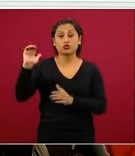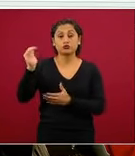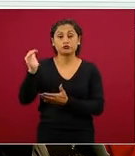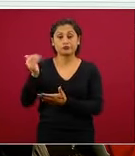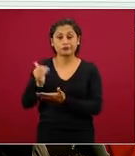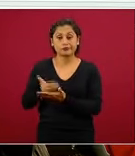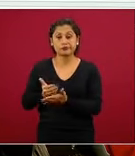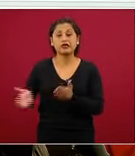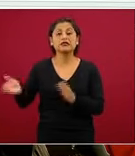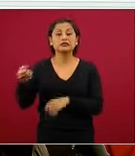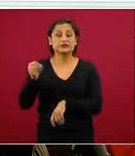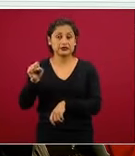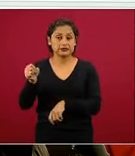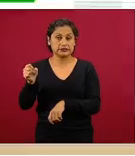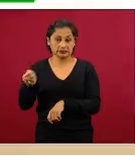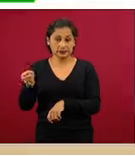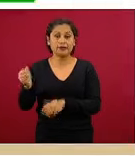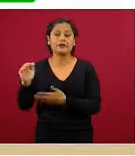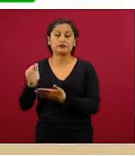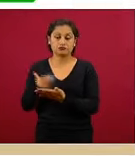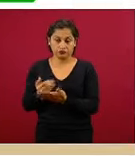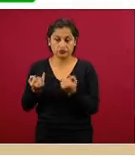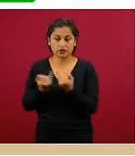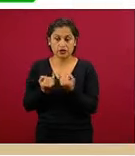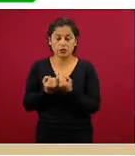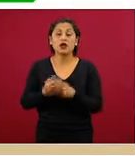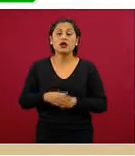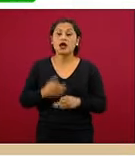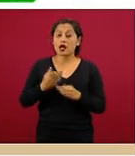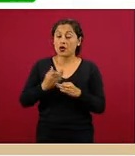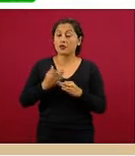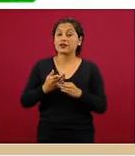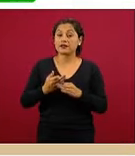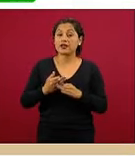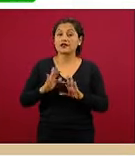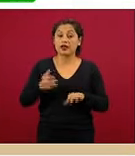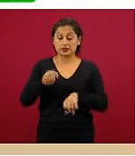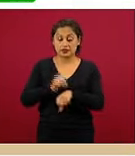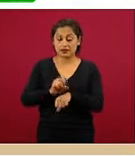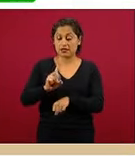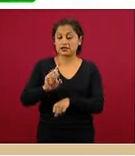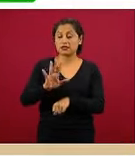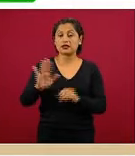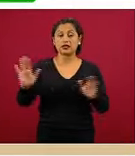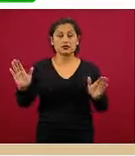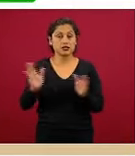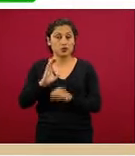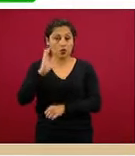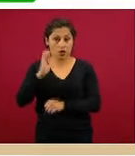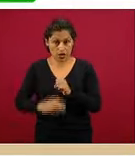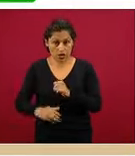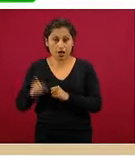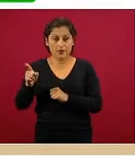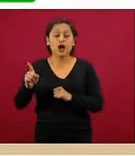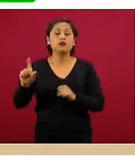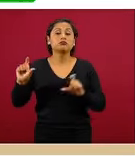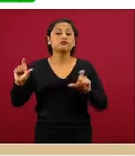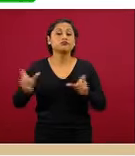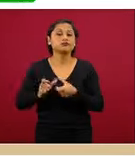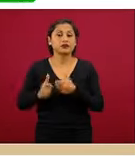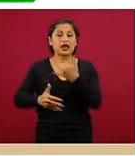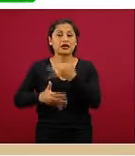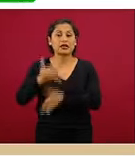septiembre. Y tenemos hoy, abrimos la semana, o más bien cerramos la semana 35 con una reducción de